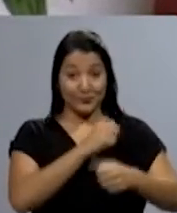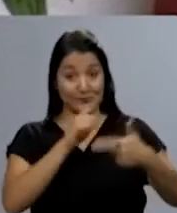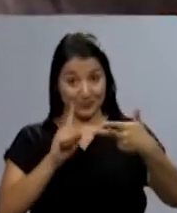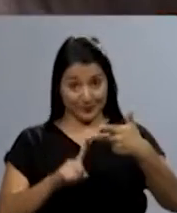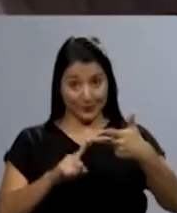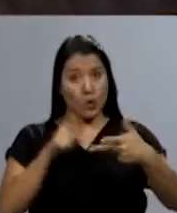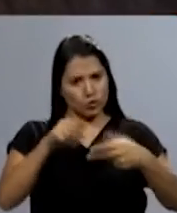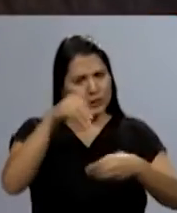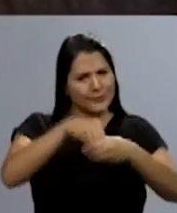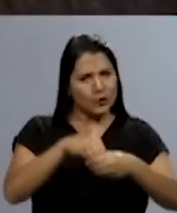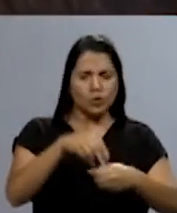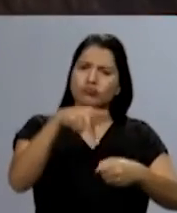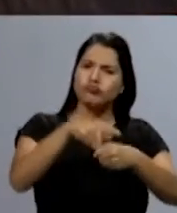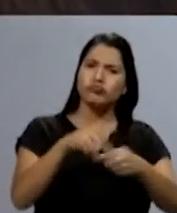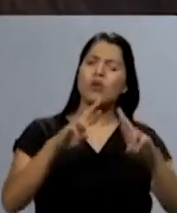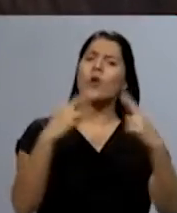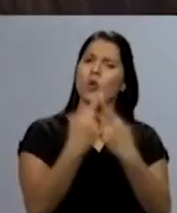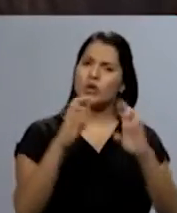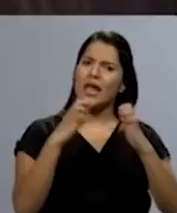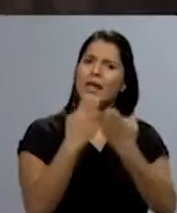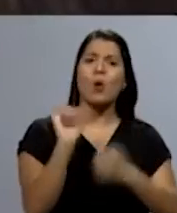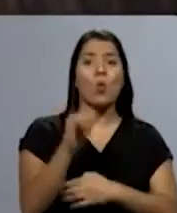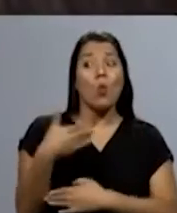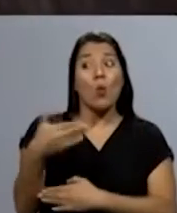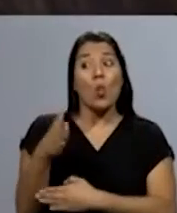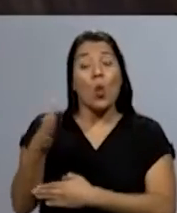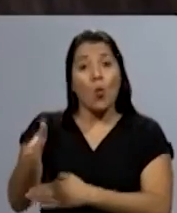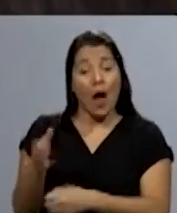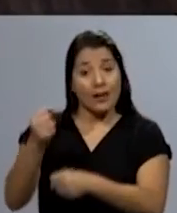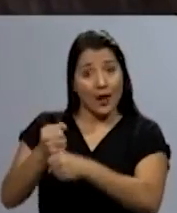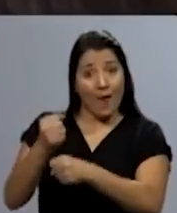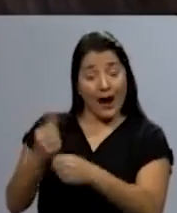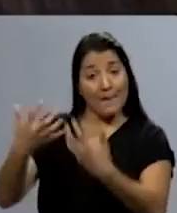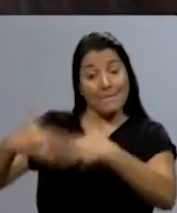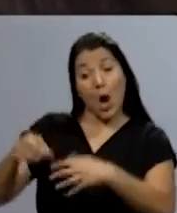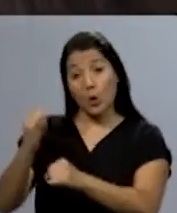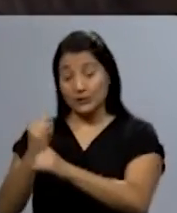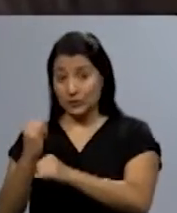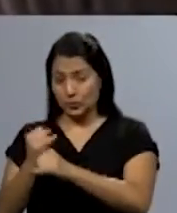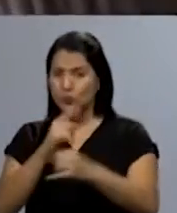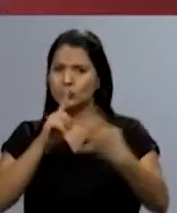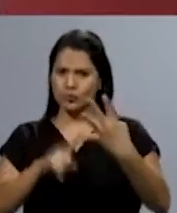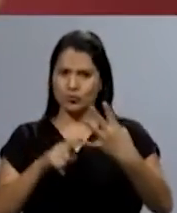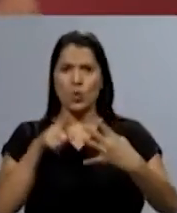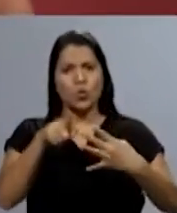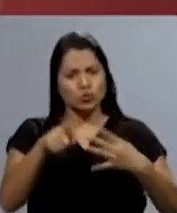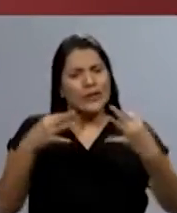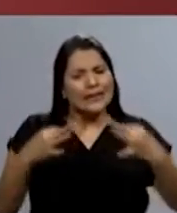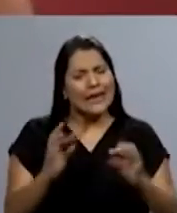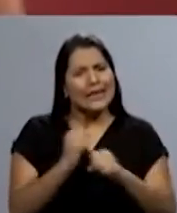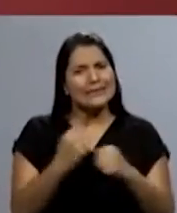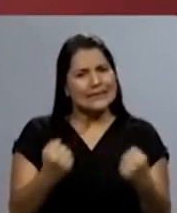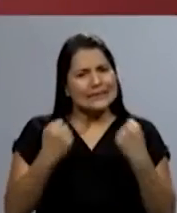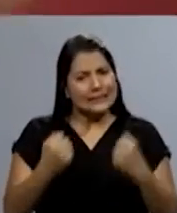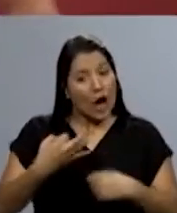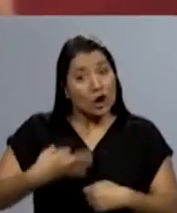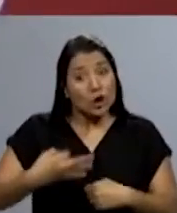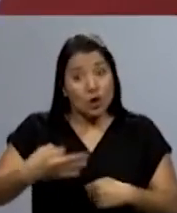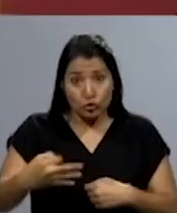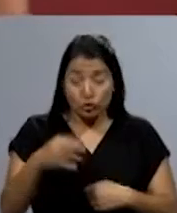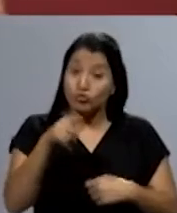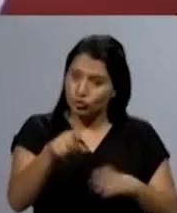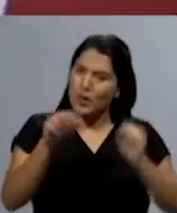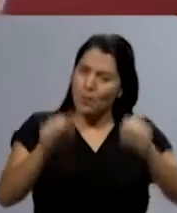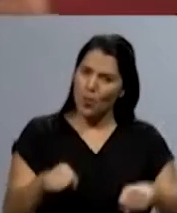trabajo. Participa en las reuniones de equipo como lo harías dentro de la empresa o institución. Procura hacer actividad